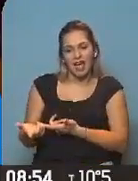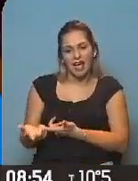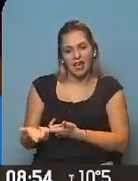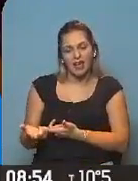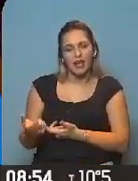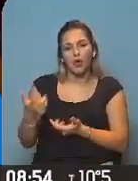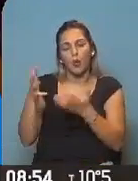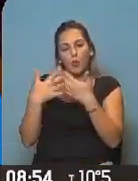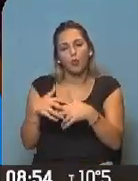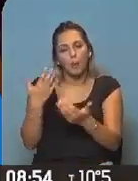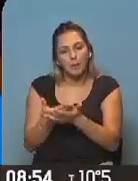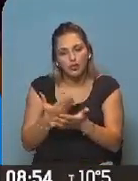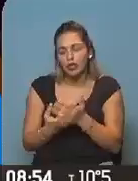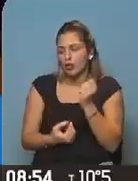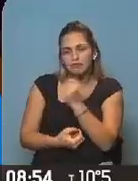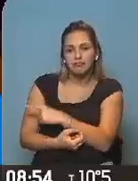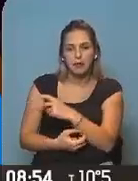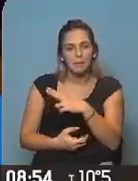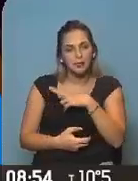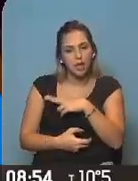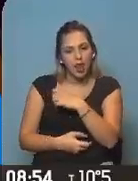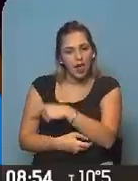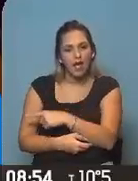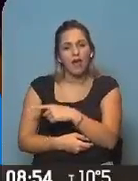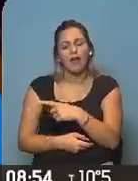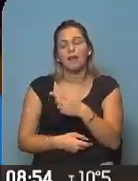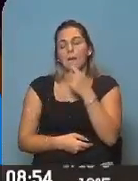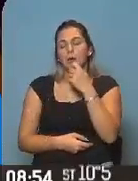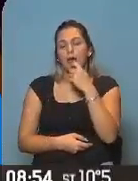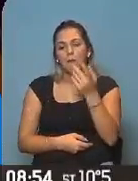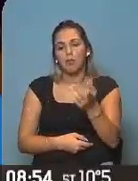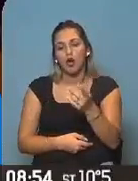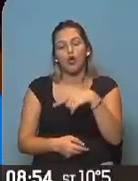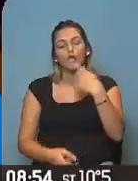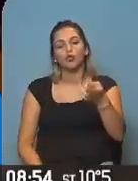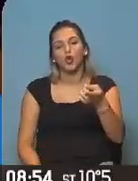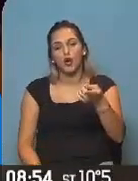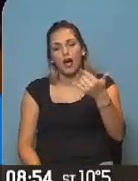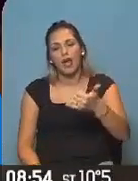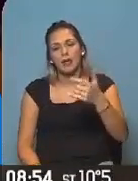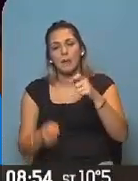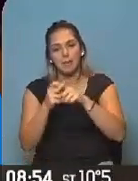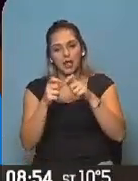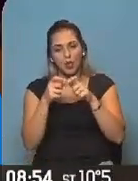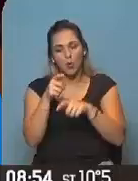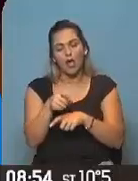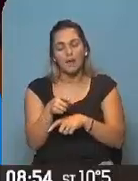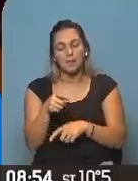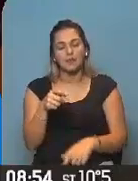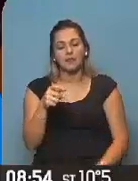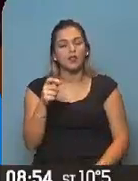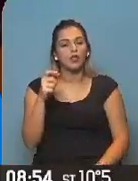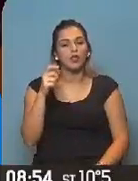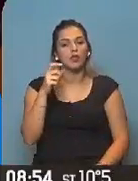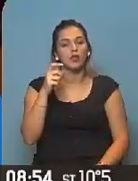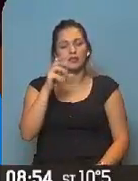un proyecto personal casi quijotesco. Por ejemplo, el otro personaje de la película es Carlos Congomena, que